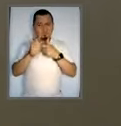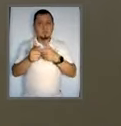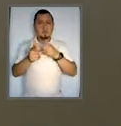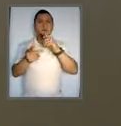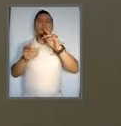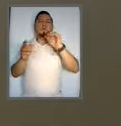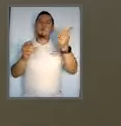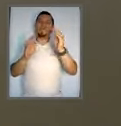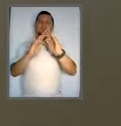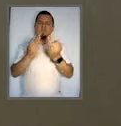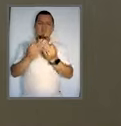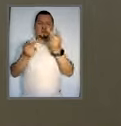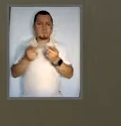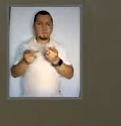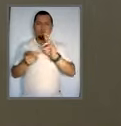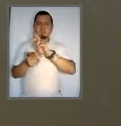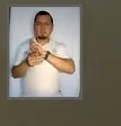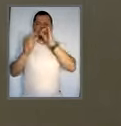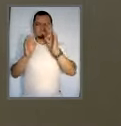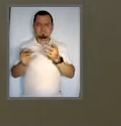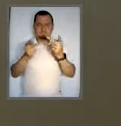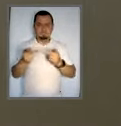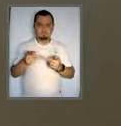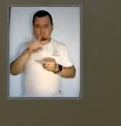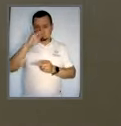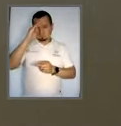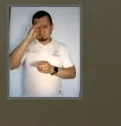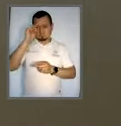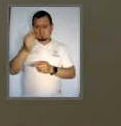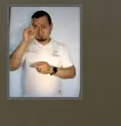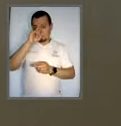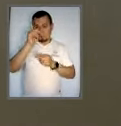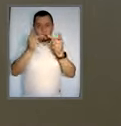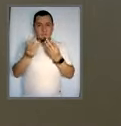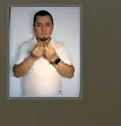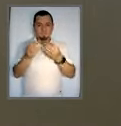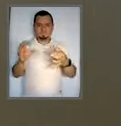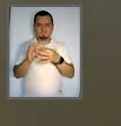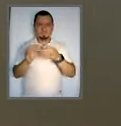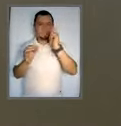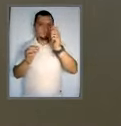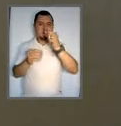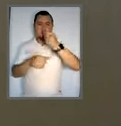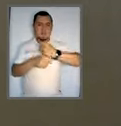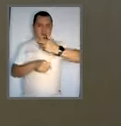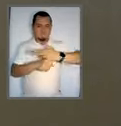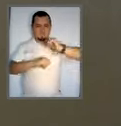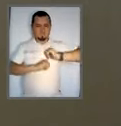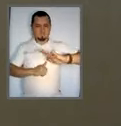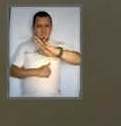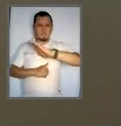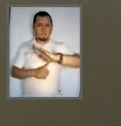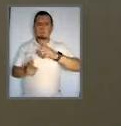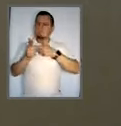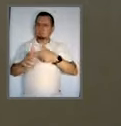tanto de las modalidades públicas como privadas. Lo que vamos a definir en ese consejo, con unos lineamientos que hace la Secretaría, es